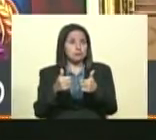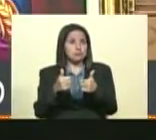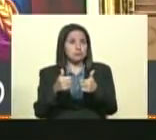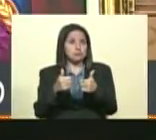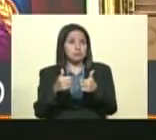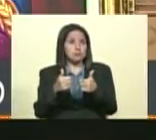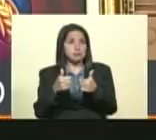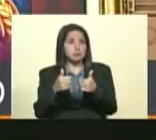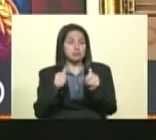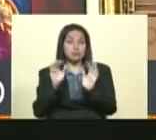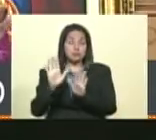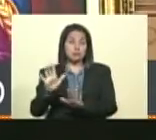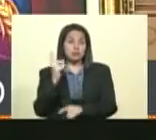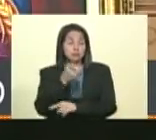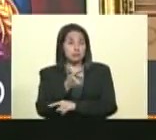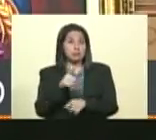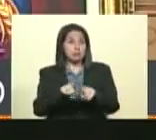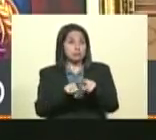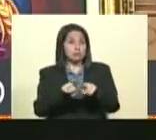Así debe suceder en la salud.